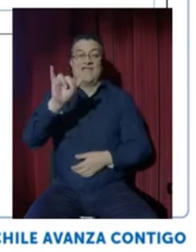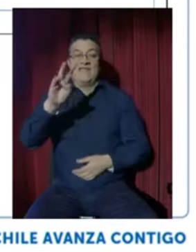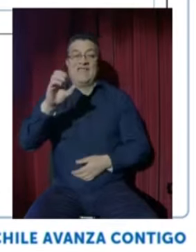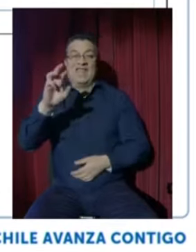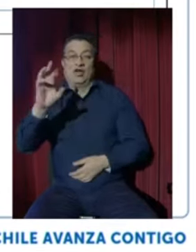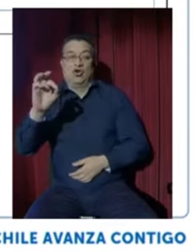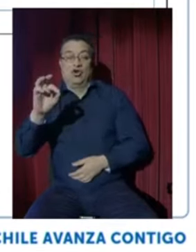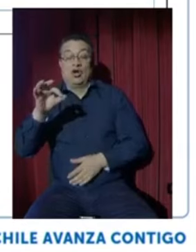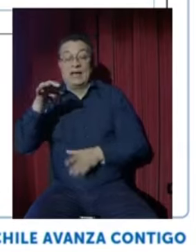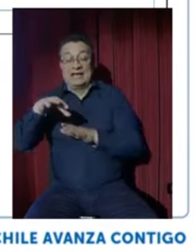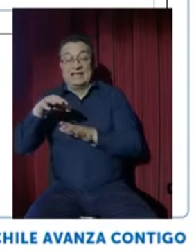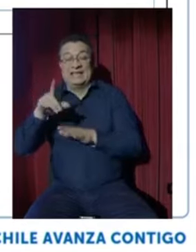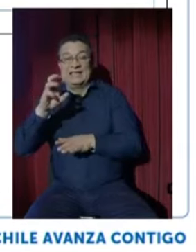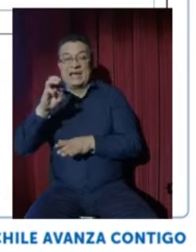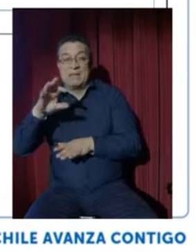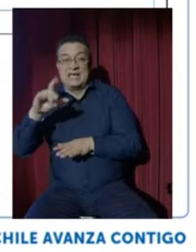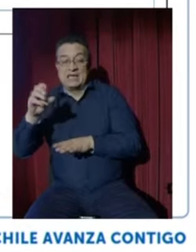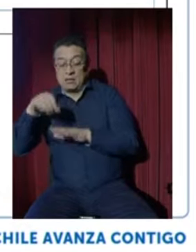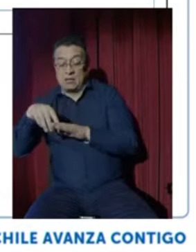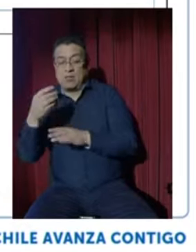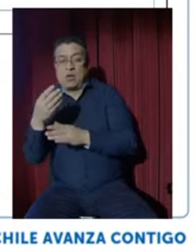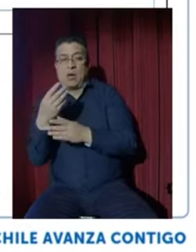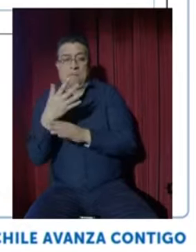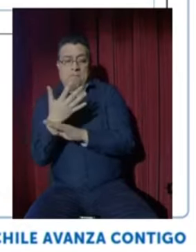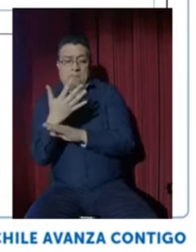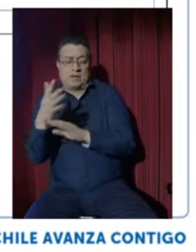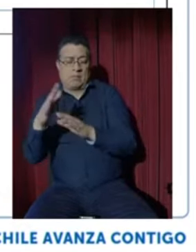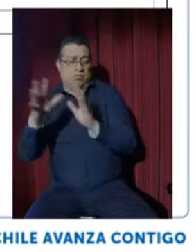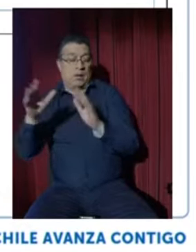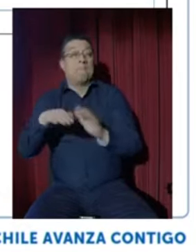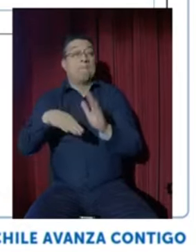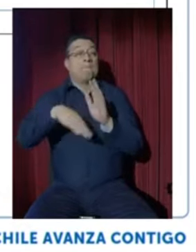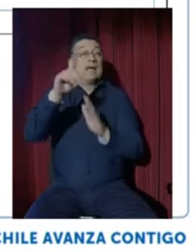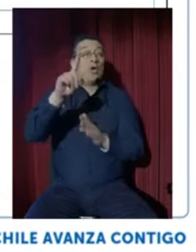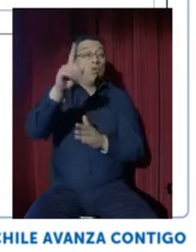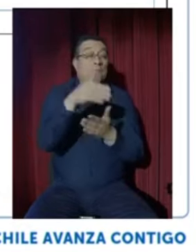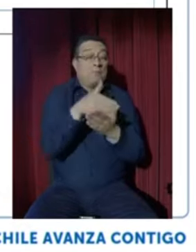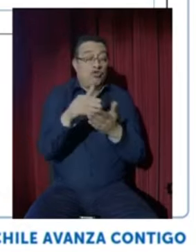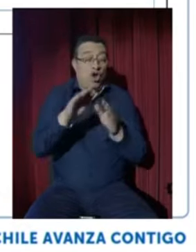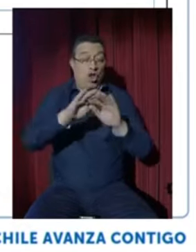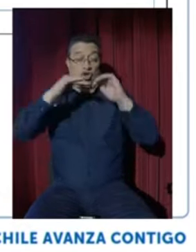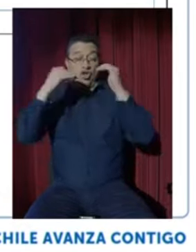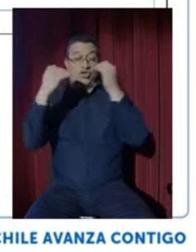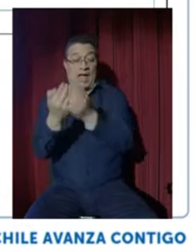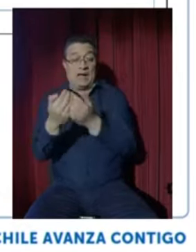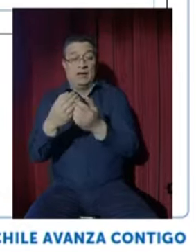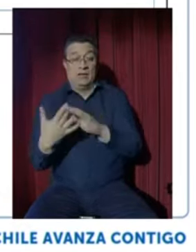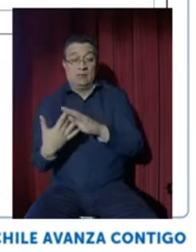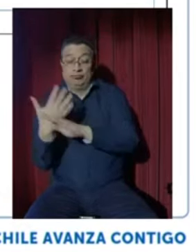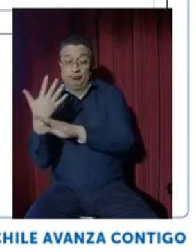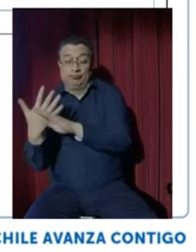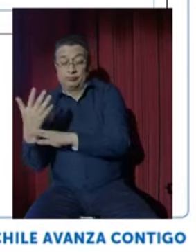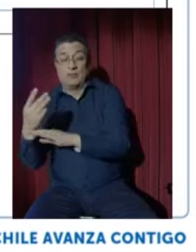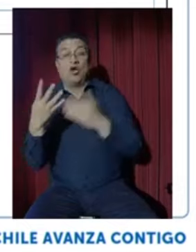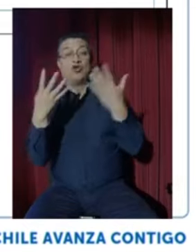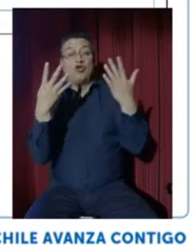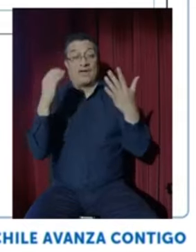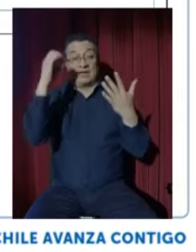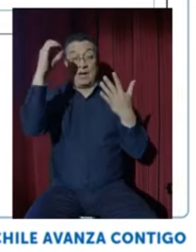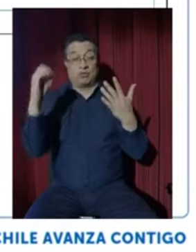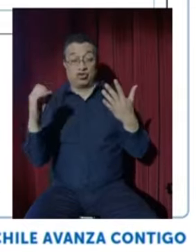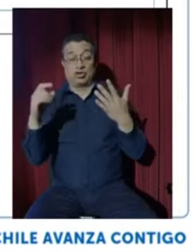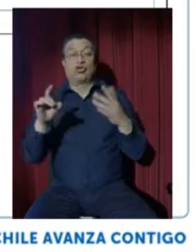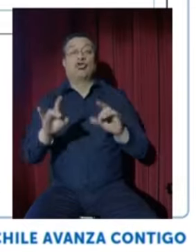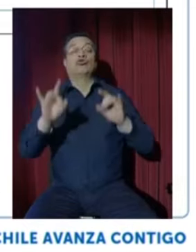más de 500,000 plantas y se mantuvo en stock más de 1 millón de plantas totales eh de los cuales el 90 son